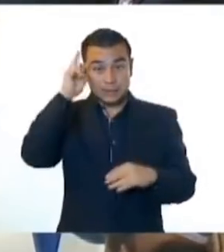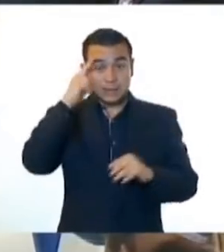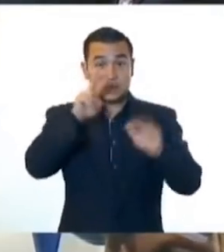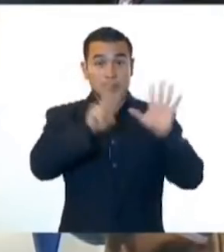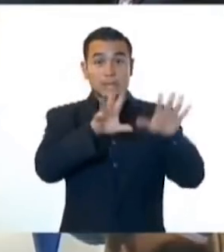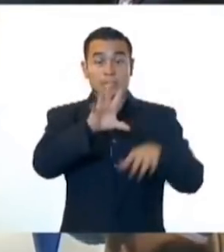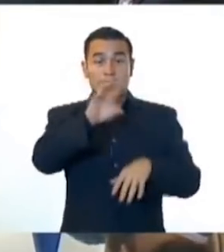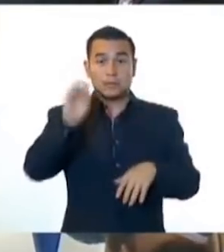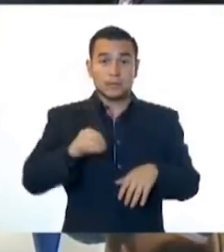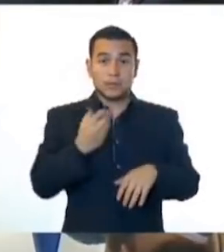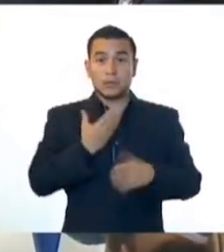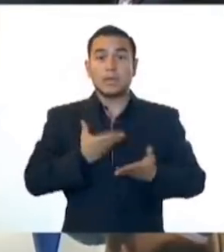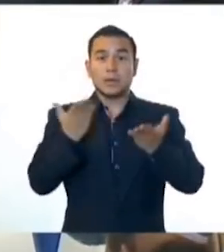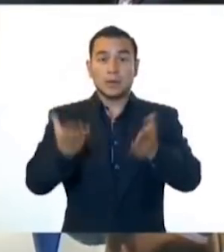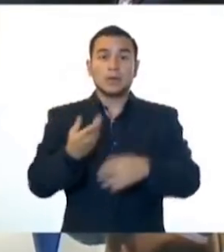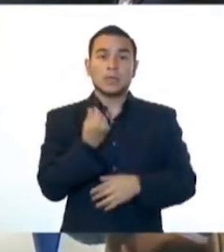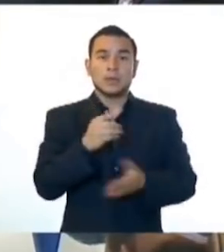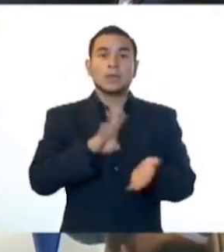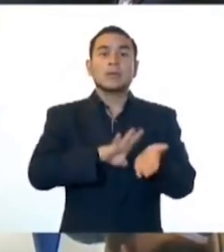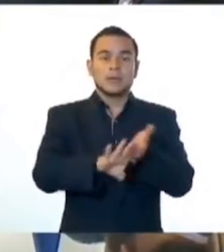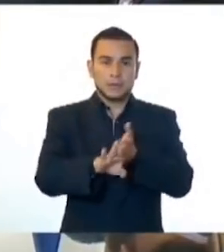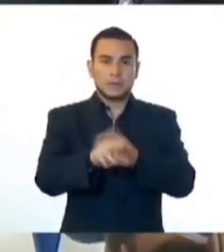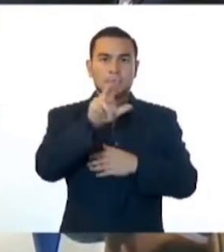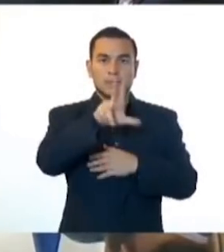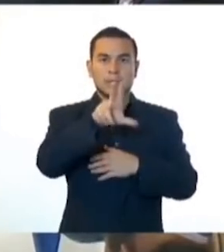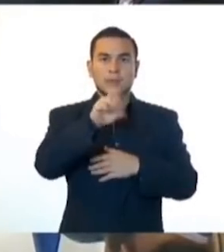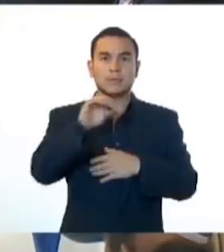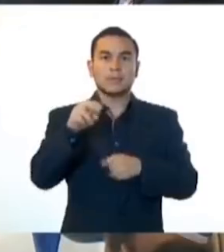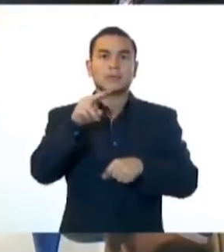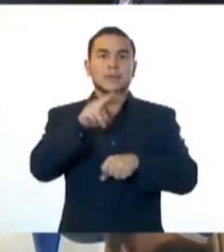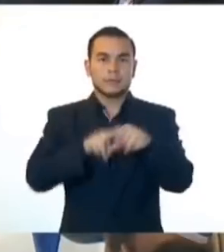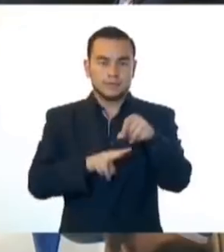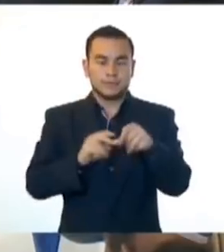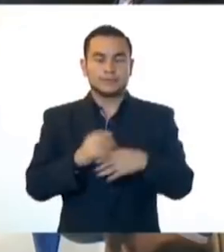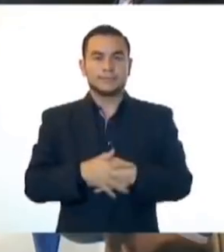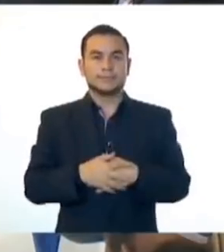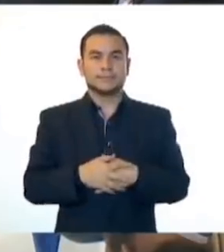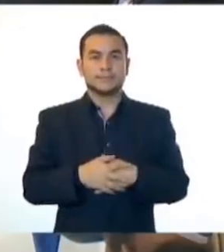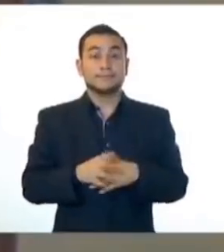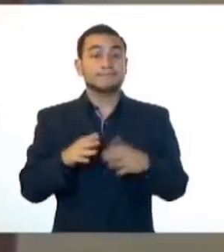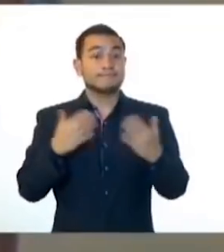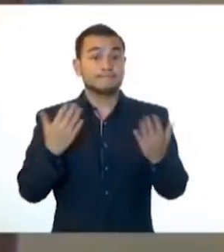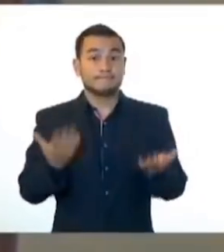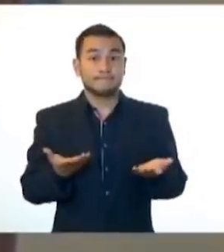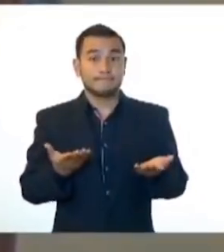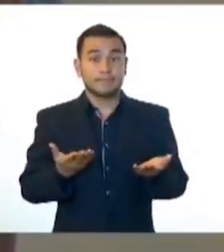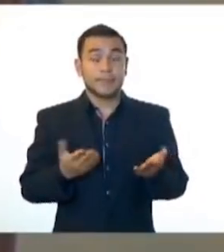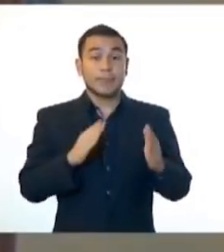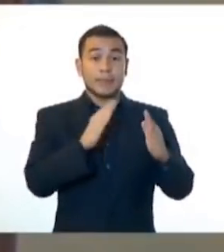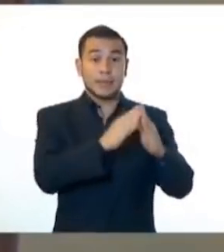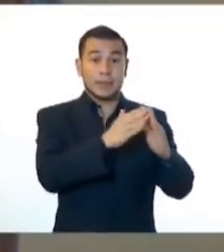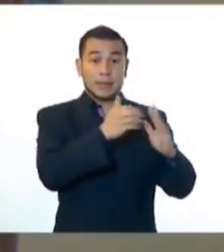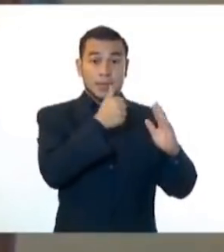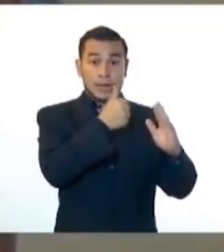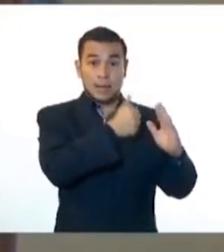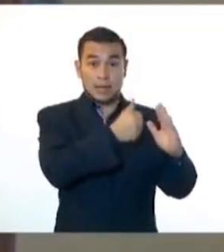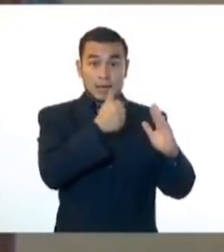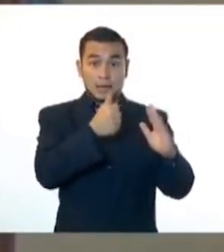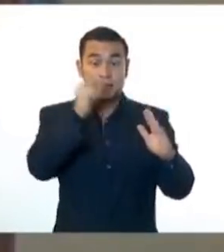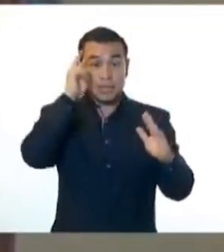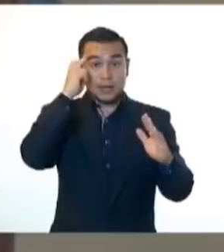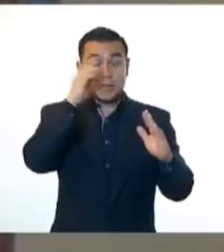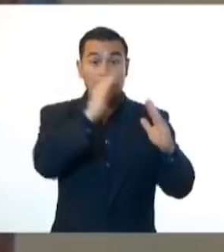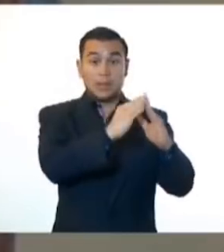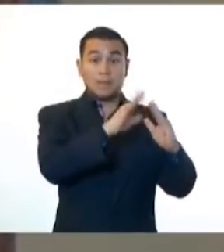ser directamente beneficiada con esta transferencia económica de $300 por vivienda, no por persona,